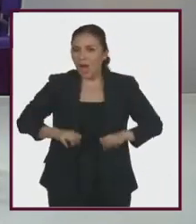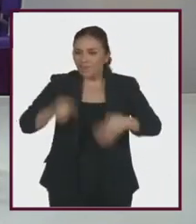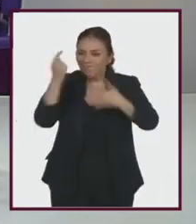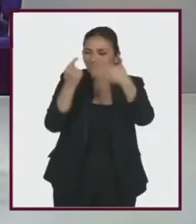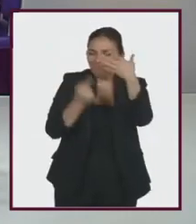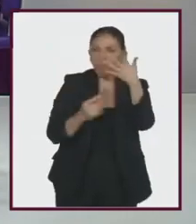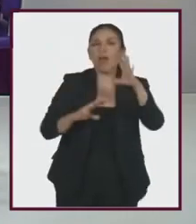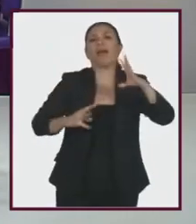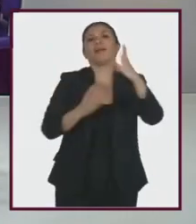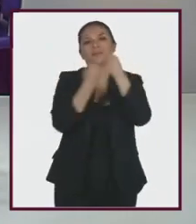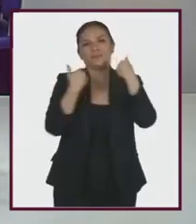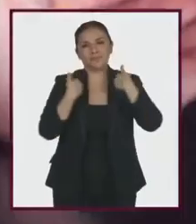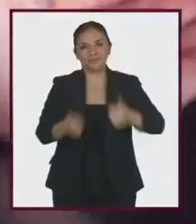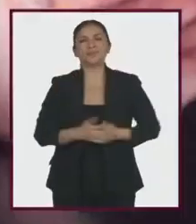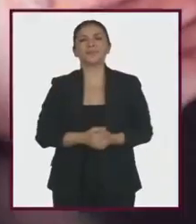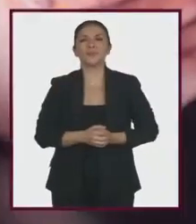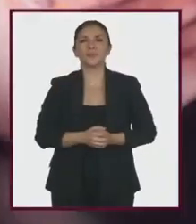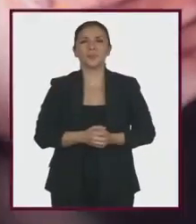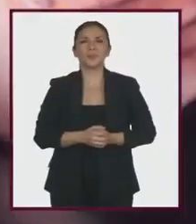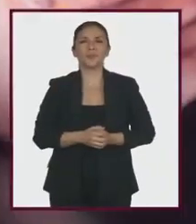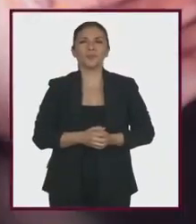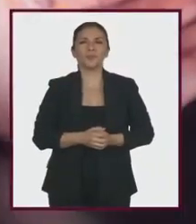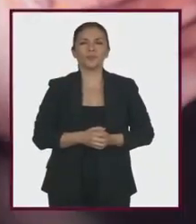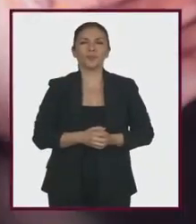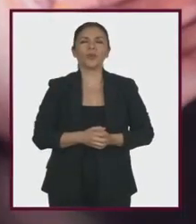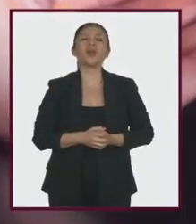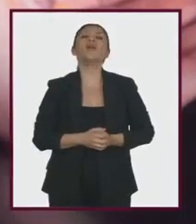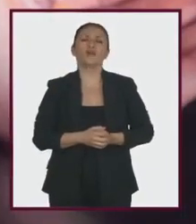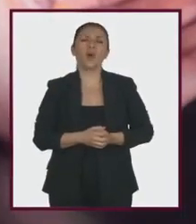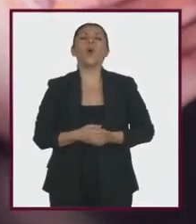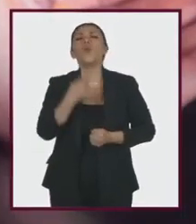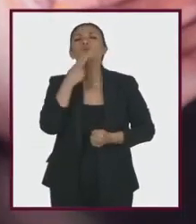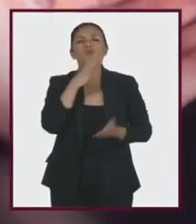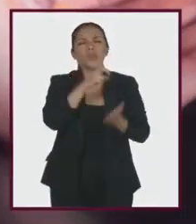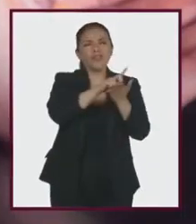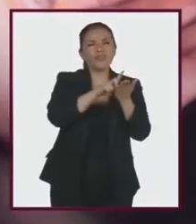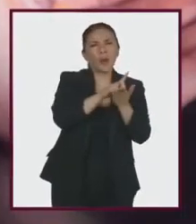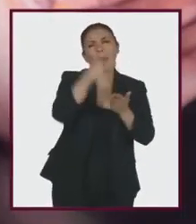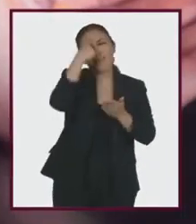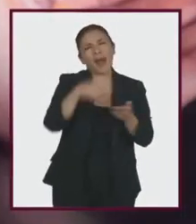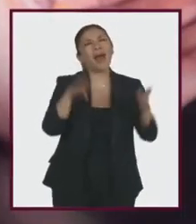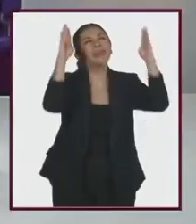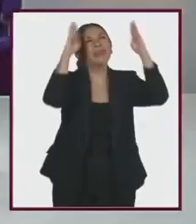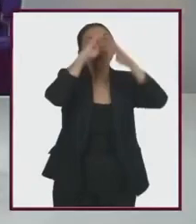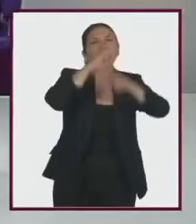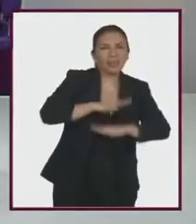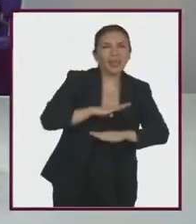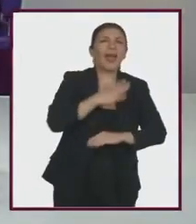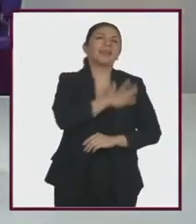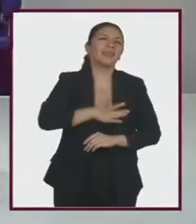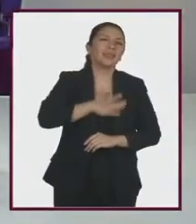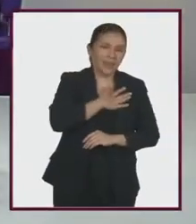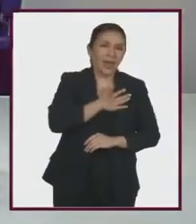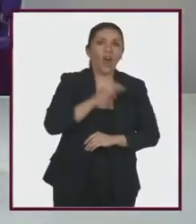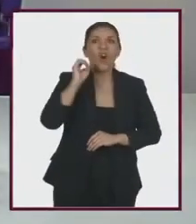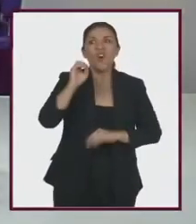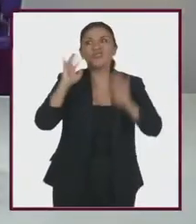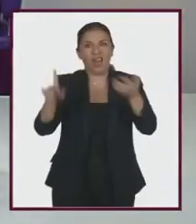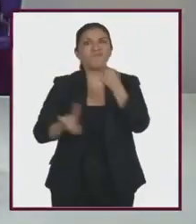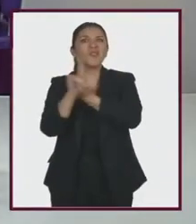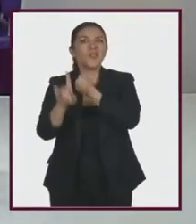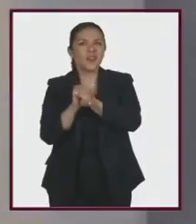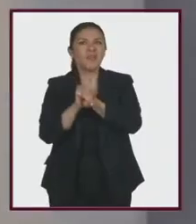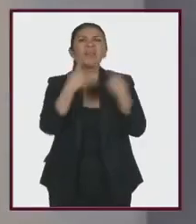situación. ¿Cuál es la diferencia entre un consumo recreativo y un consumo problemático de drogas? Pues mencionábamos justo que el consumo